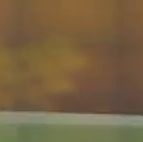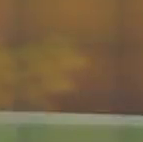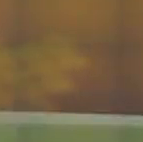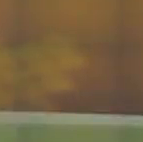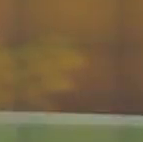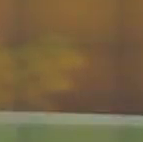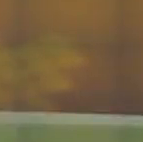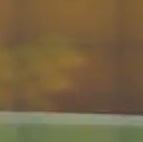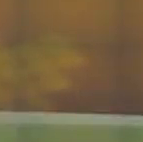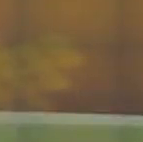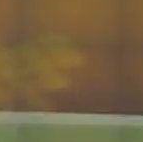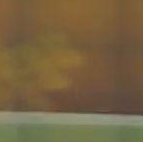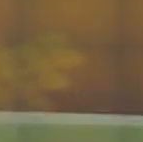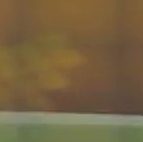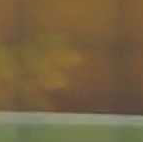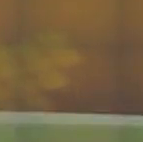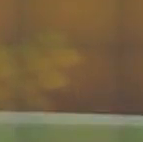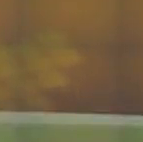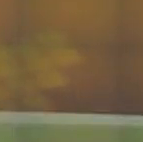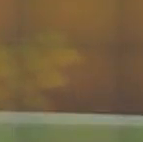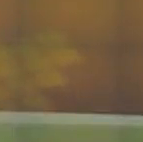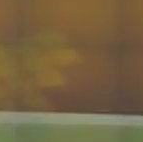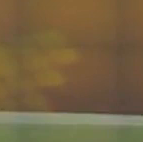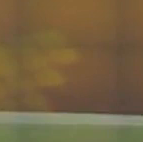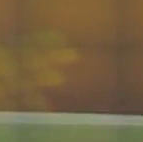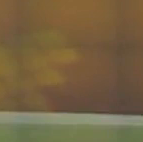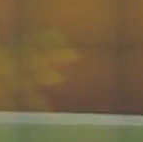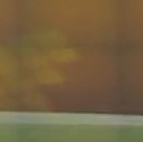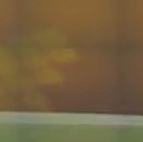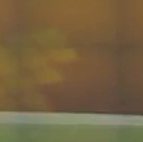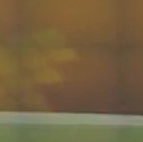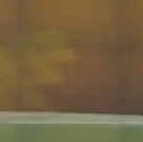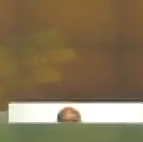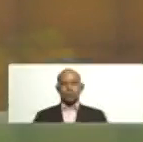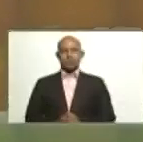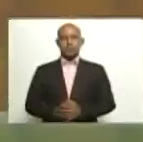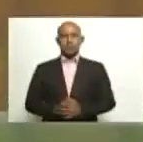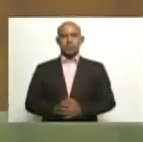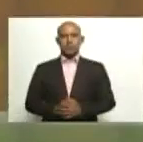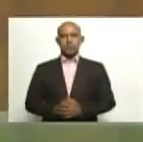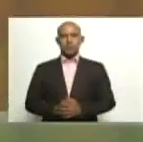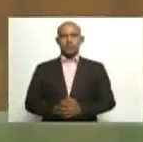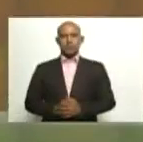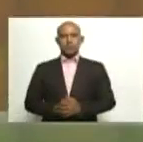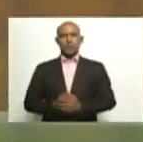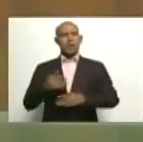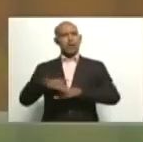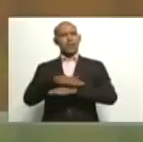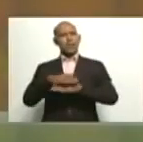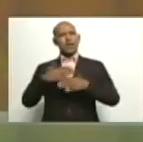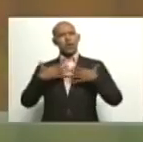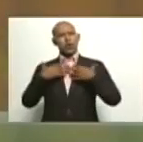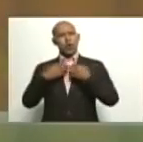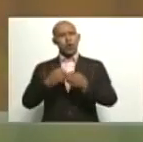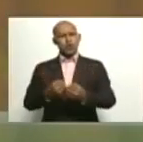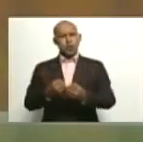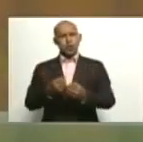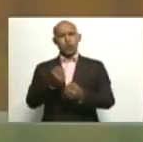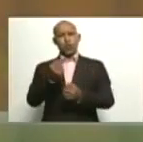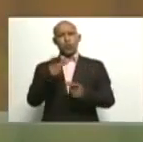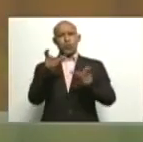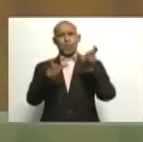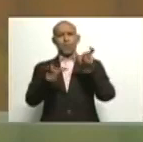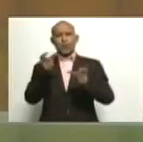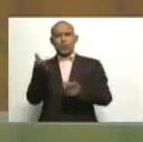Iniciamos el recorrido por las informaciones internacionales en Palestina, donde el Ministerio de Salud informó este sábado que el número de fallecidos por la